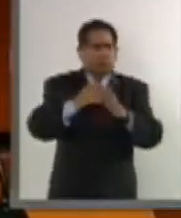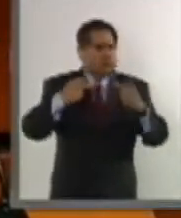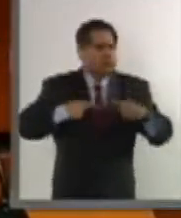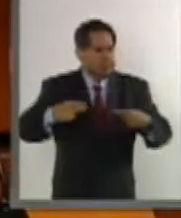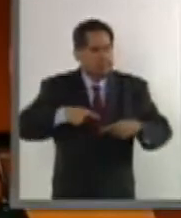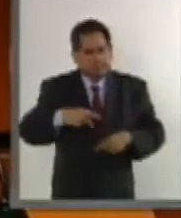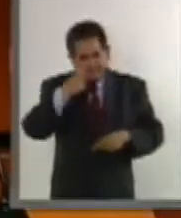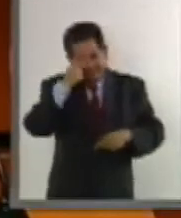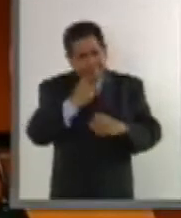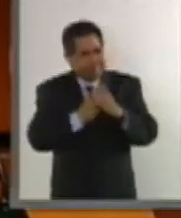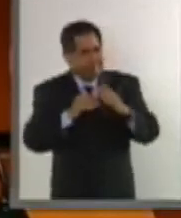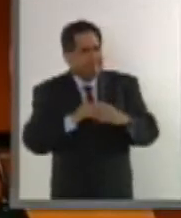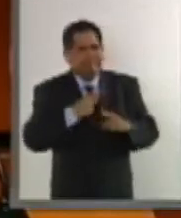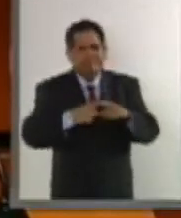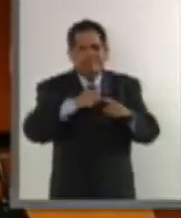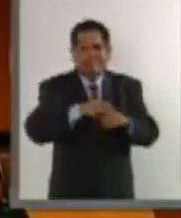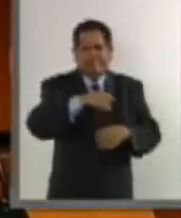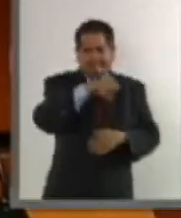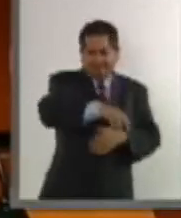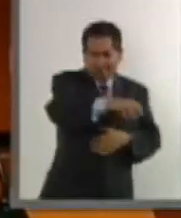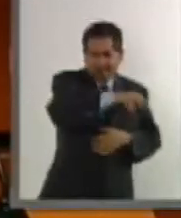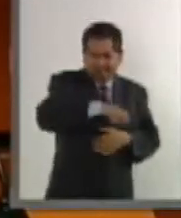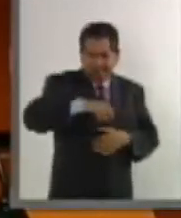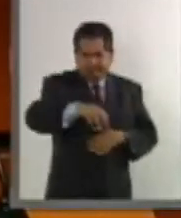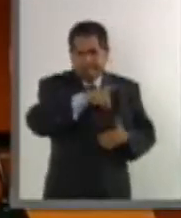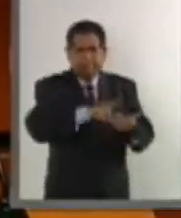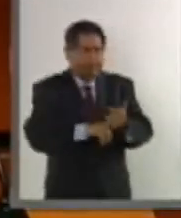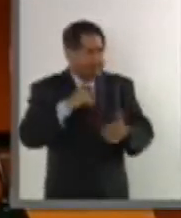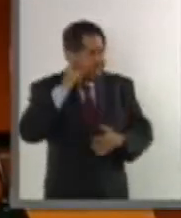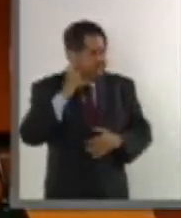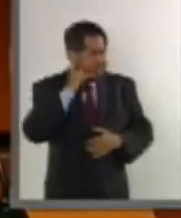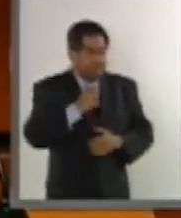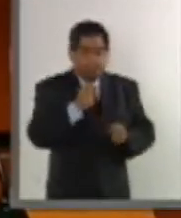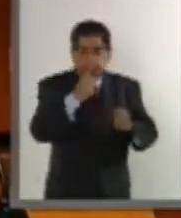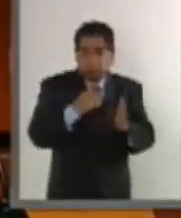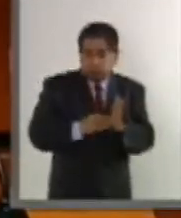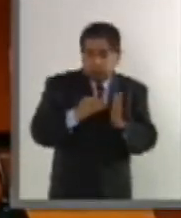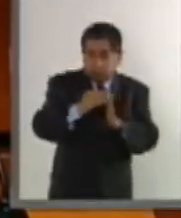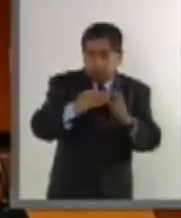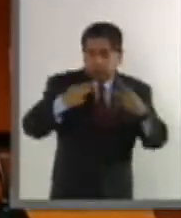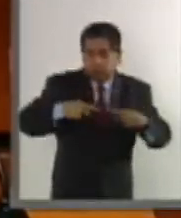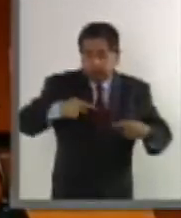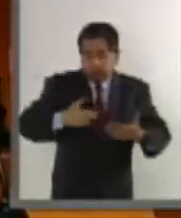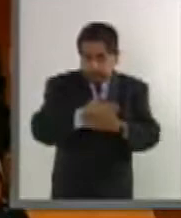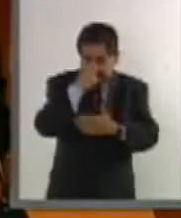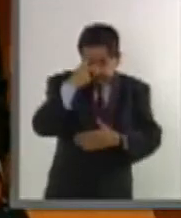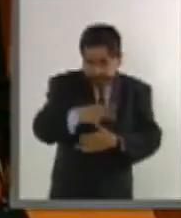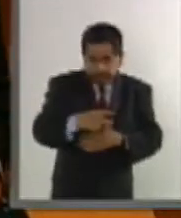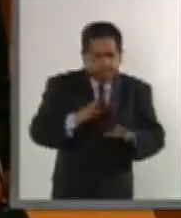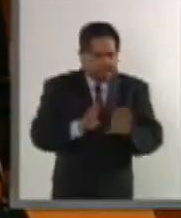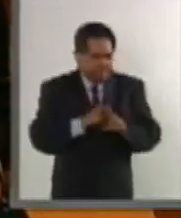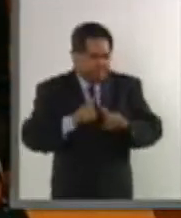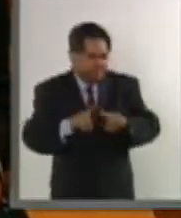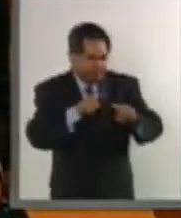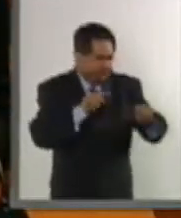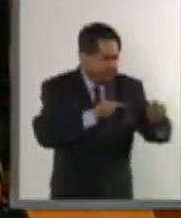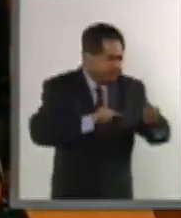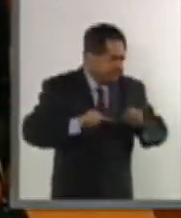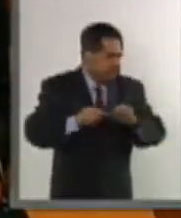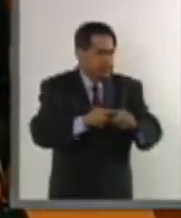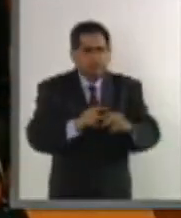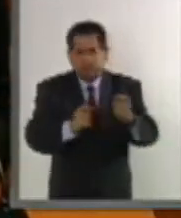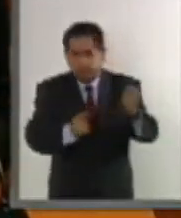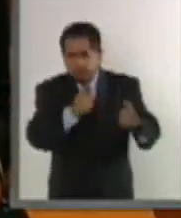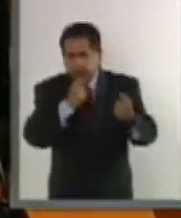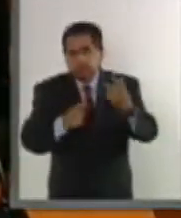en los distintos condados que lo integran. De ese 1,000,000 de mexicanos, analizándolo por los distintos condados, en